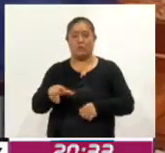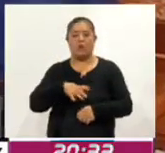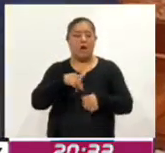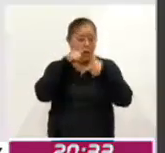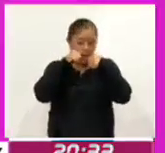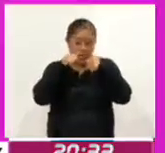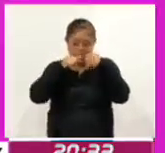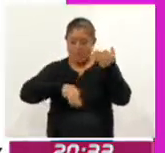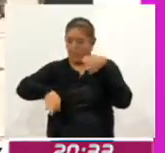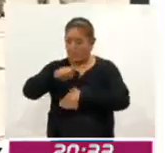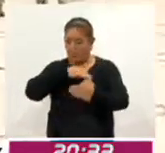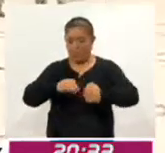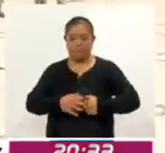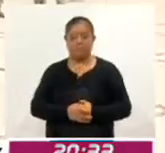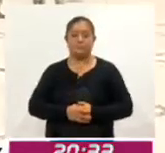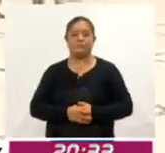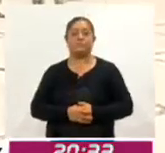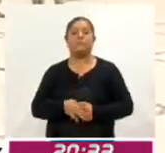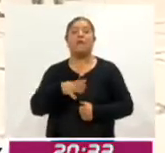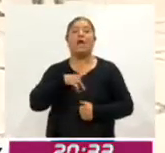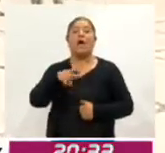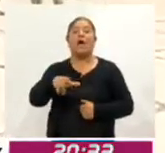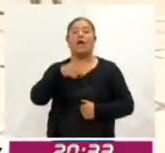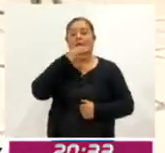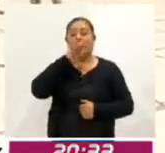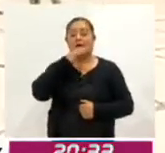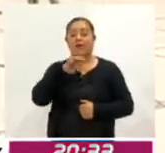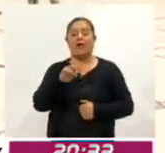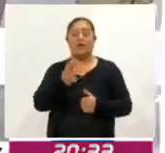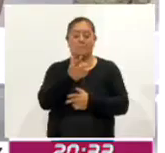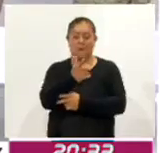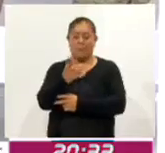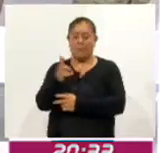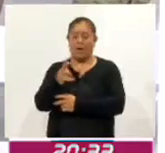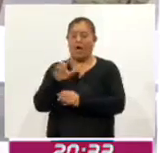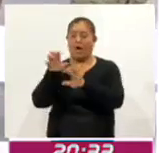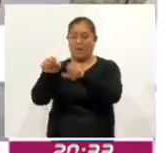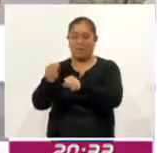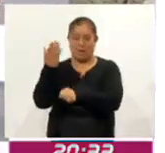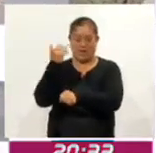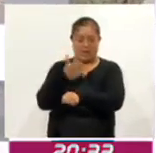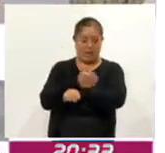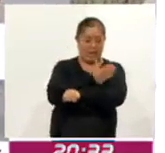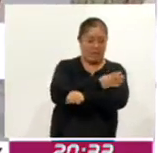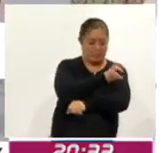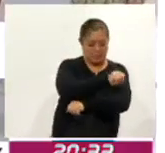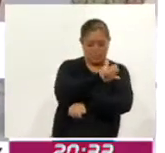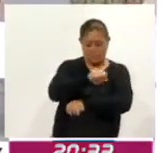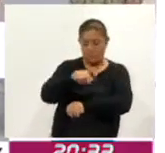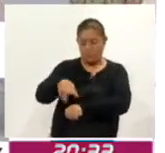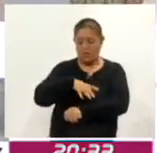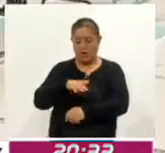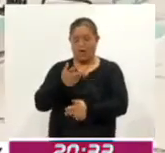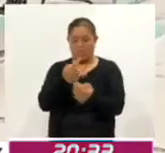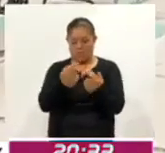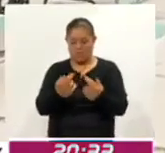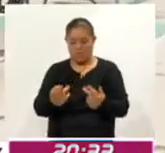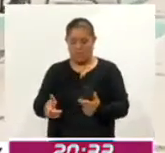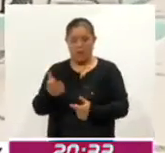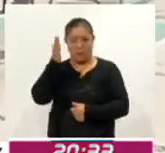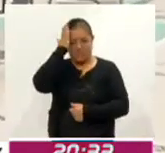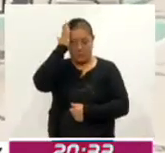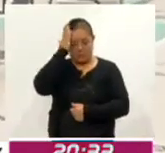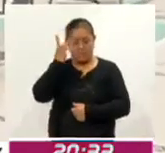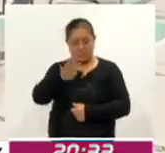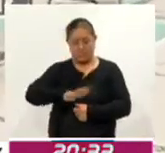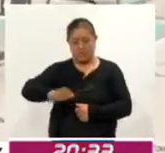audiencia pública. Se llevó a cabo la ceremonia de destrucción de armamento decomisado, con la presencia de autoridades estatales y castrenses pertenecientes